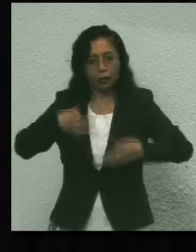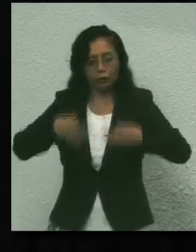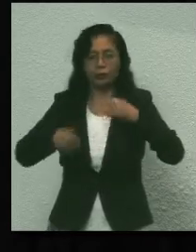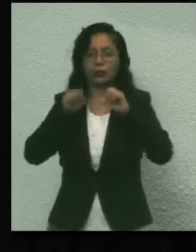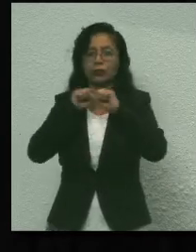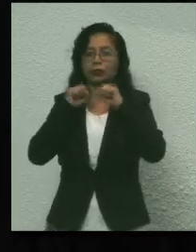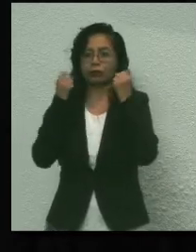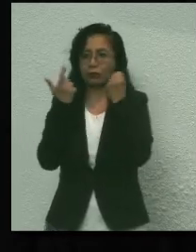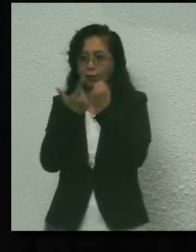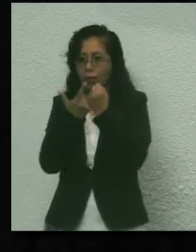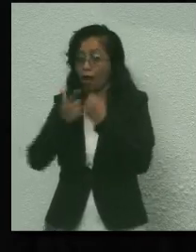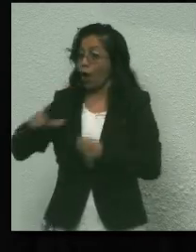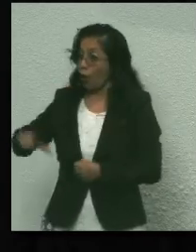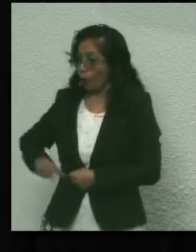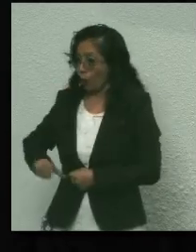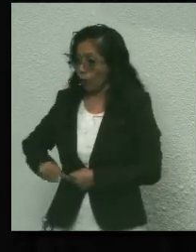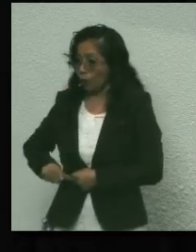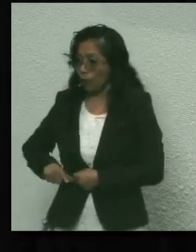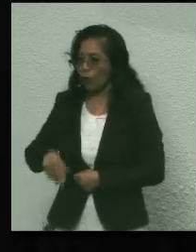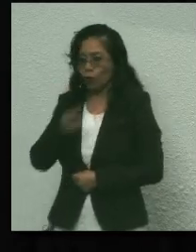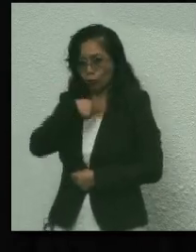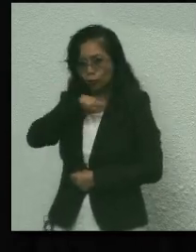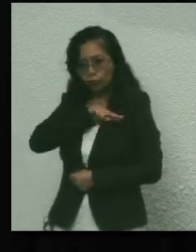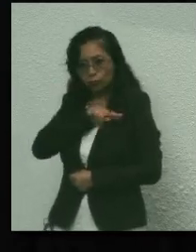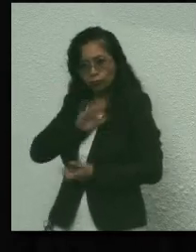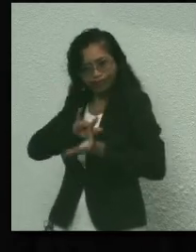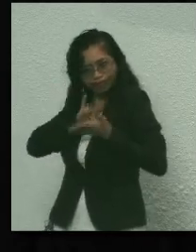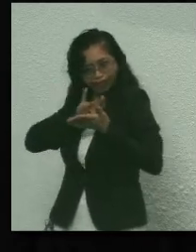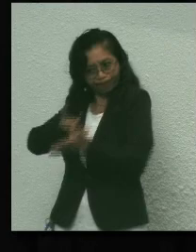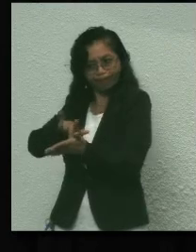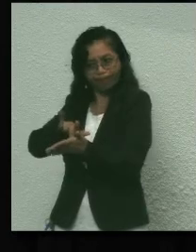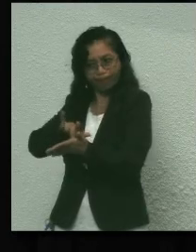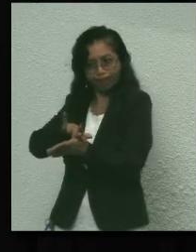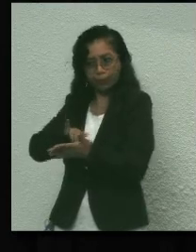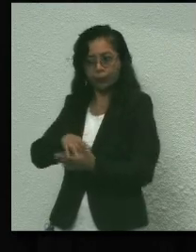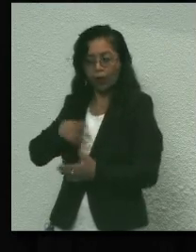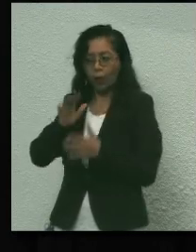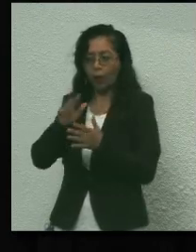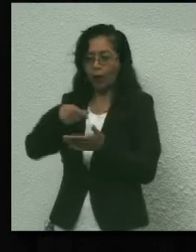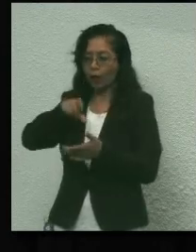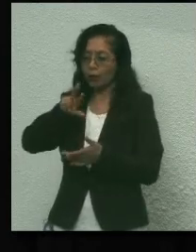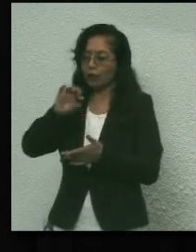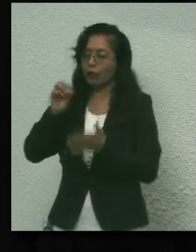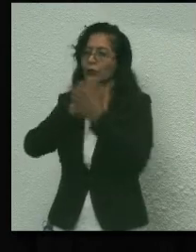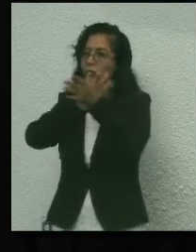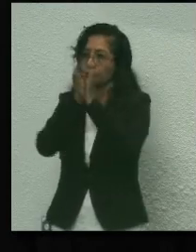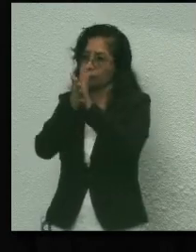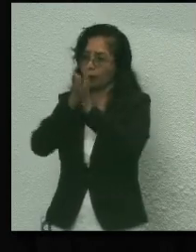Señor gobernador, cuente con nosotros para seguir transformando a Quintana Roo. Gracias.